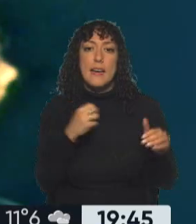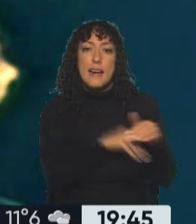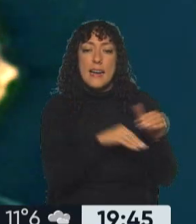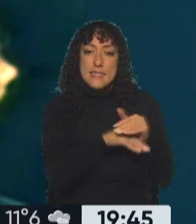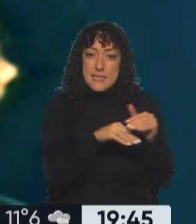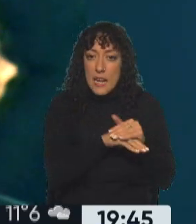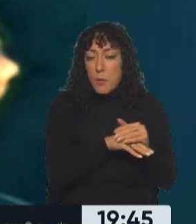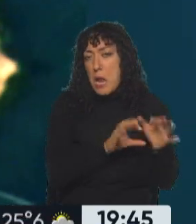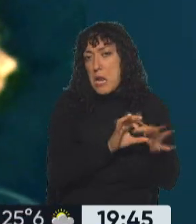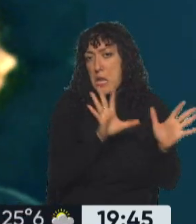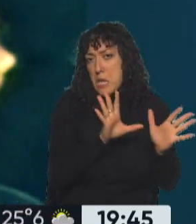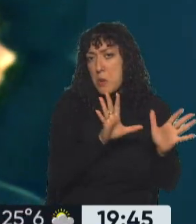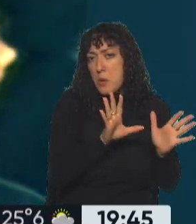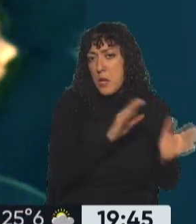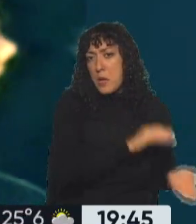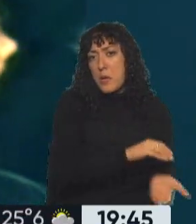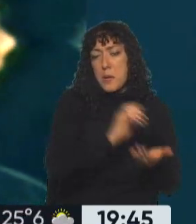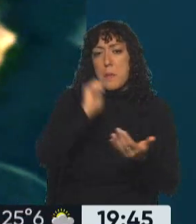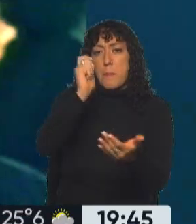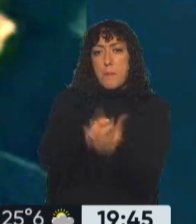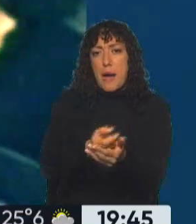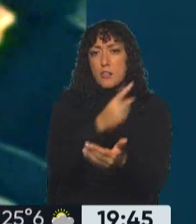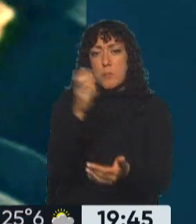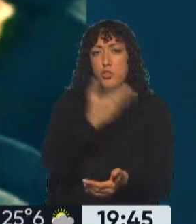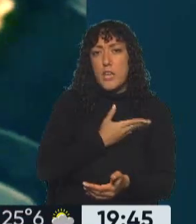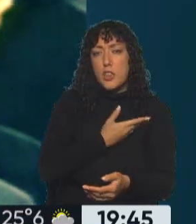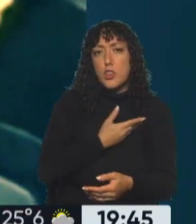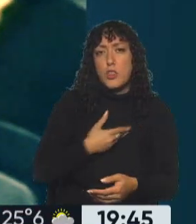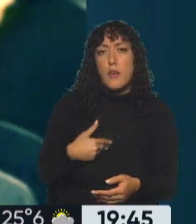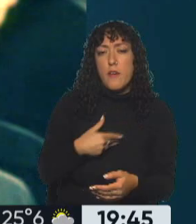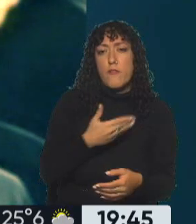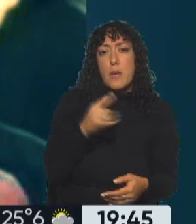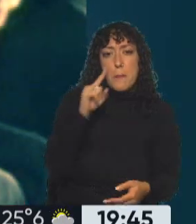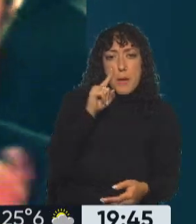libre disponibilidad al pago de la deuda total con el Fondo Monetario Internacional.